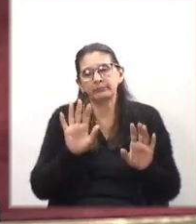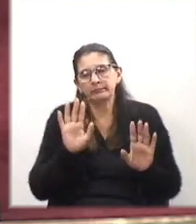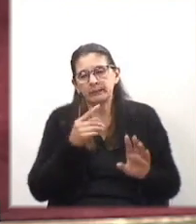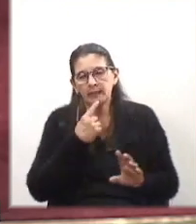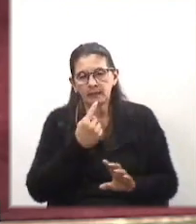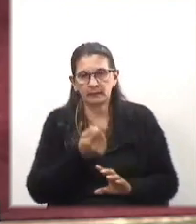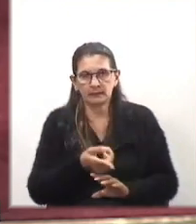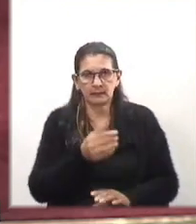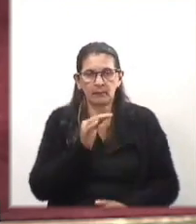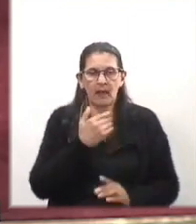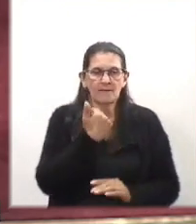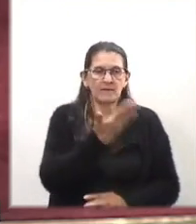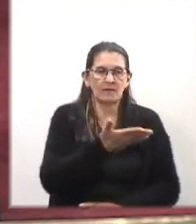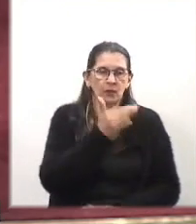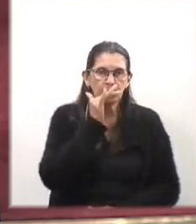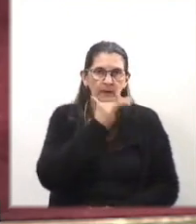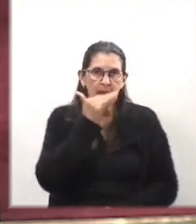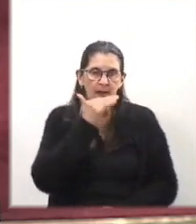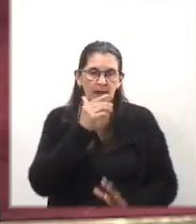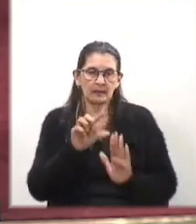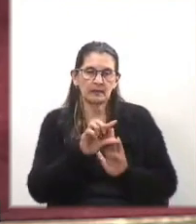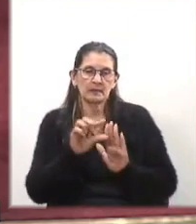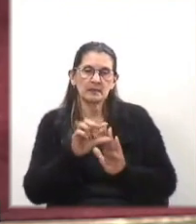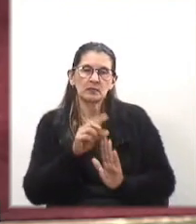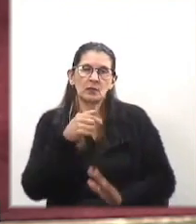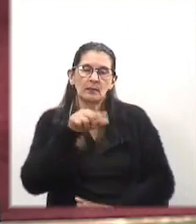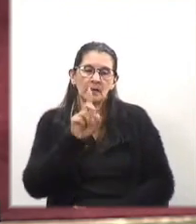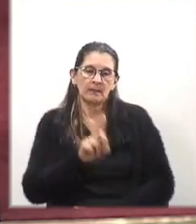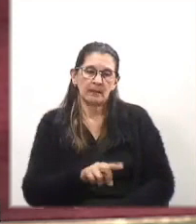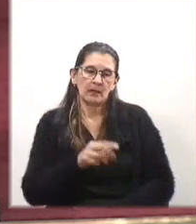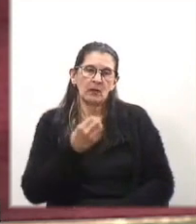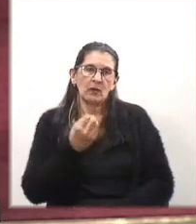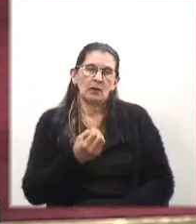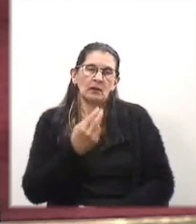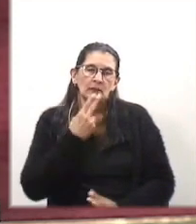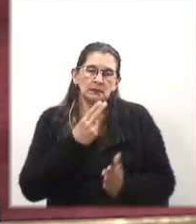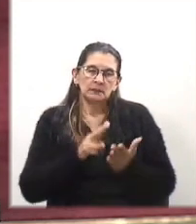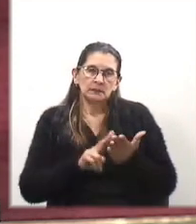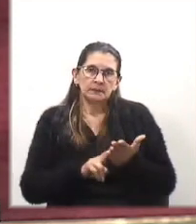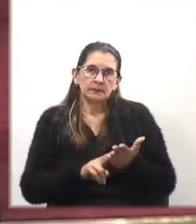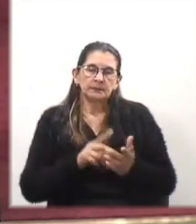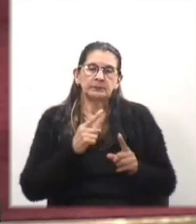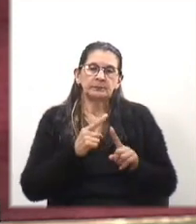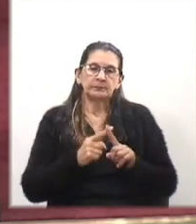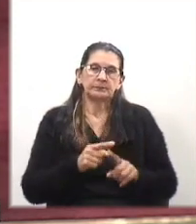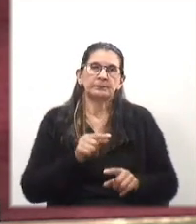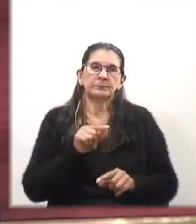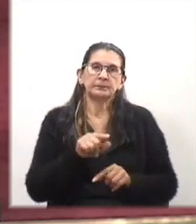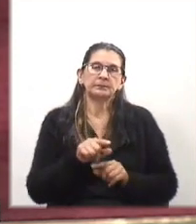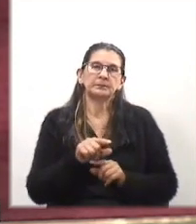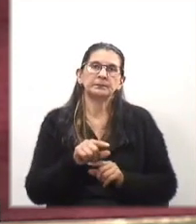de la Caja, inciso primero del artículo 1 del Código Tributario, por ser la